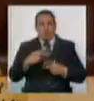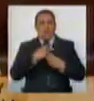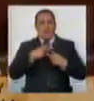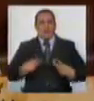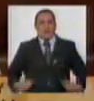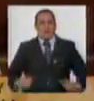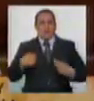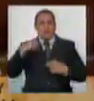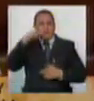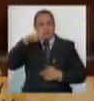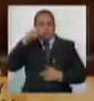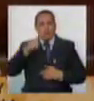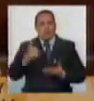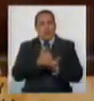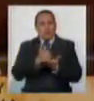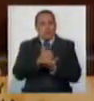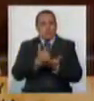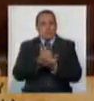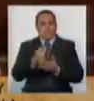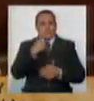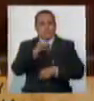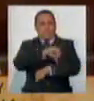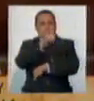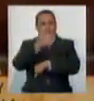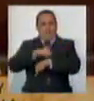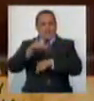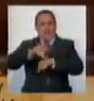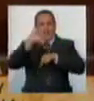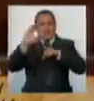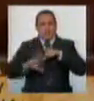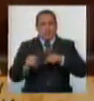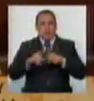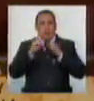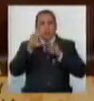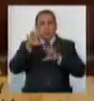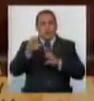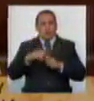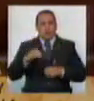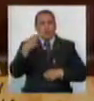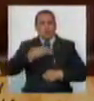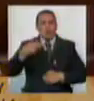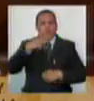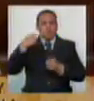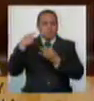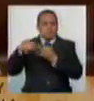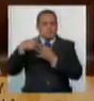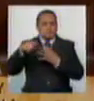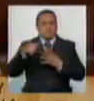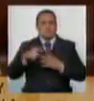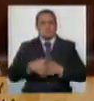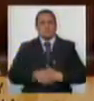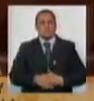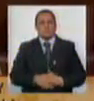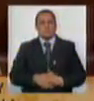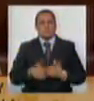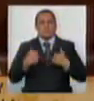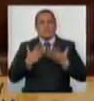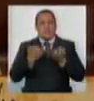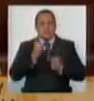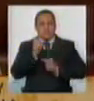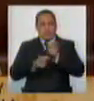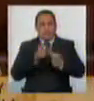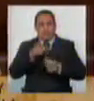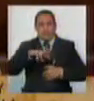Puno, Apurímac, Ayacucho, Ancash, Cajamarca, Huánuco, Junín, entre otros. Queridos